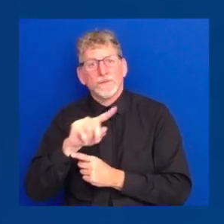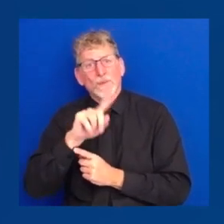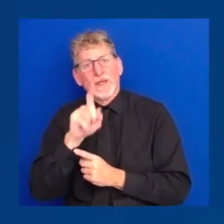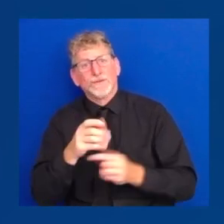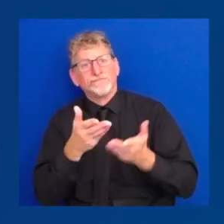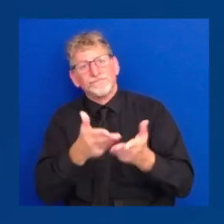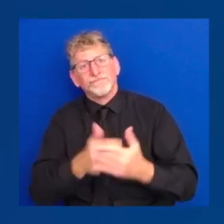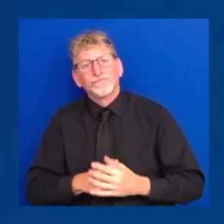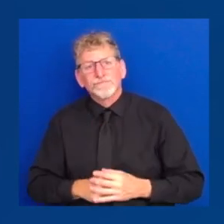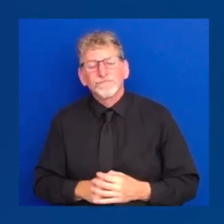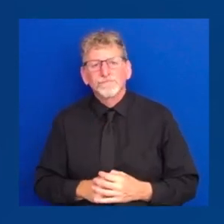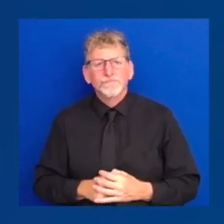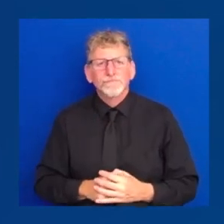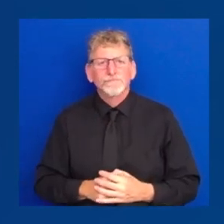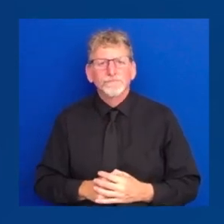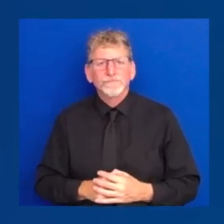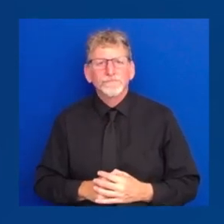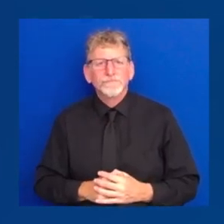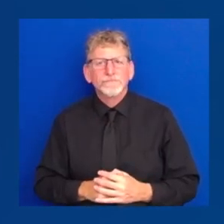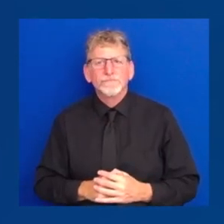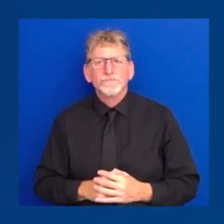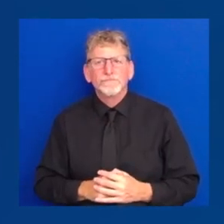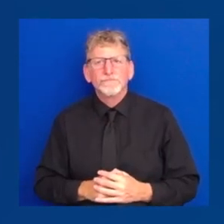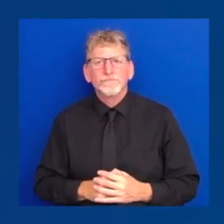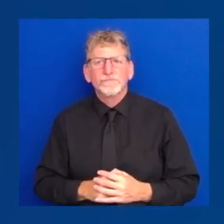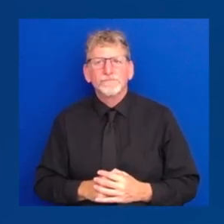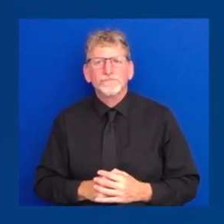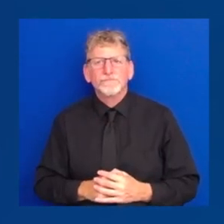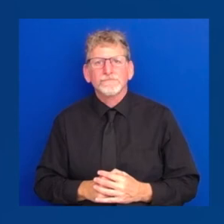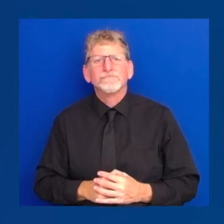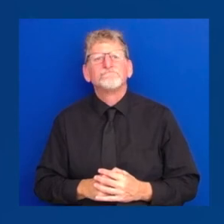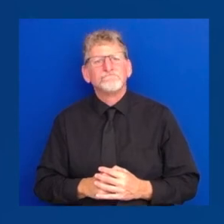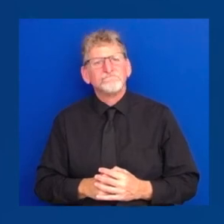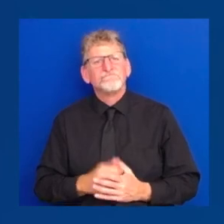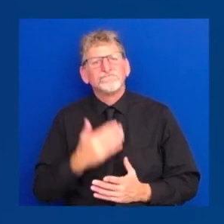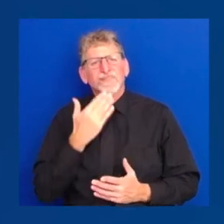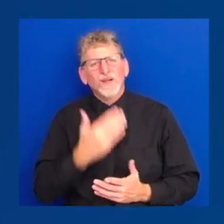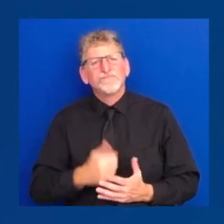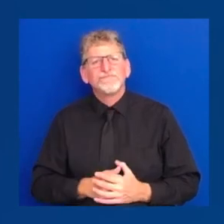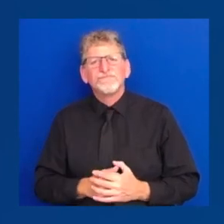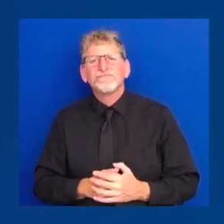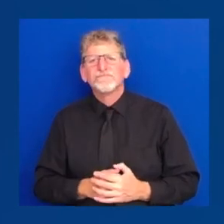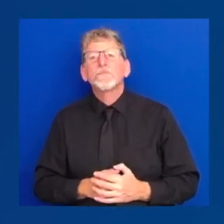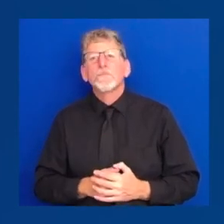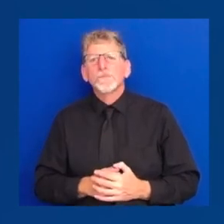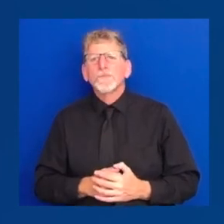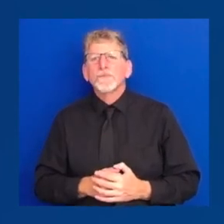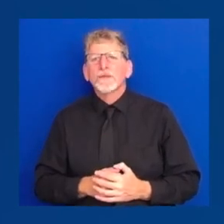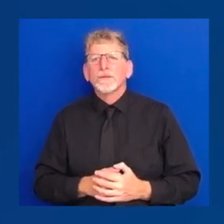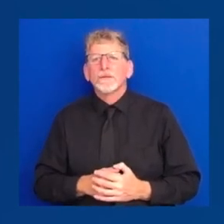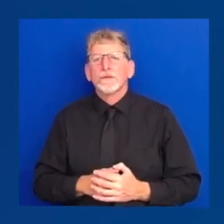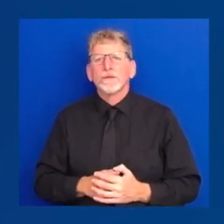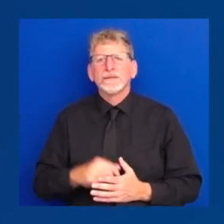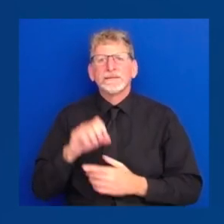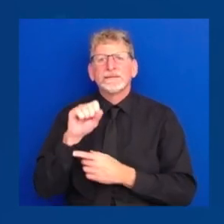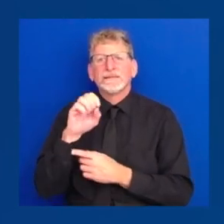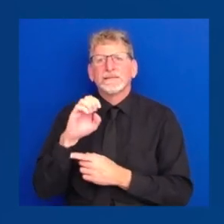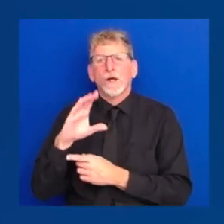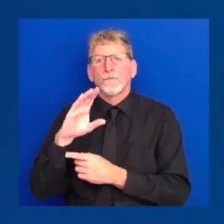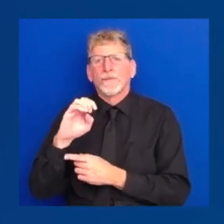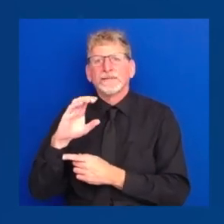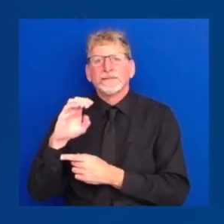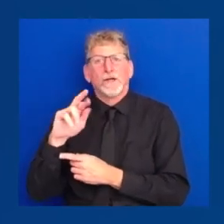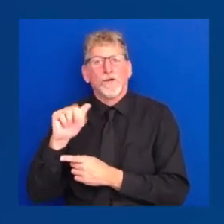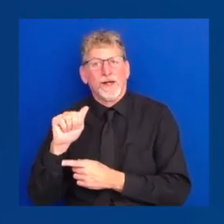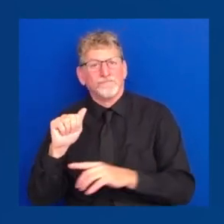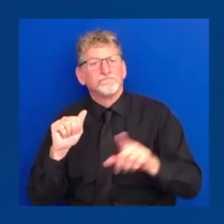Thank you. My name is, just wanted to make a question to Secretary Becerra. Secretario, muy buenos días. Quería preguntarle